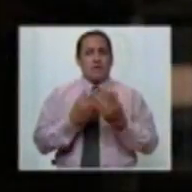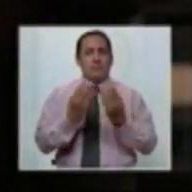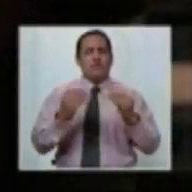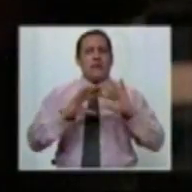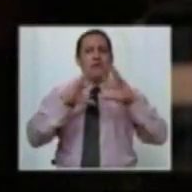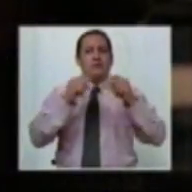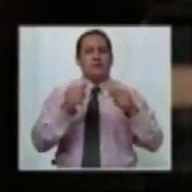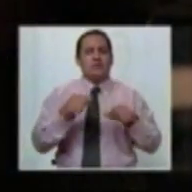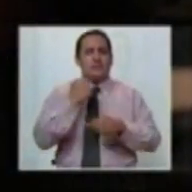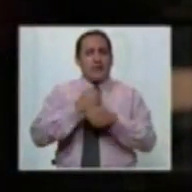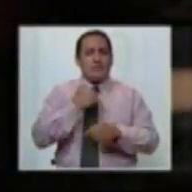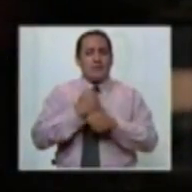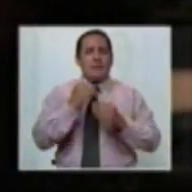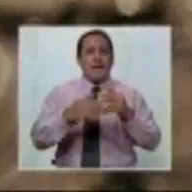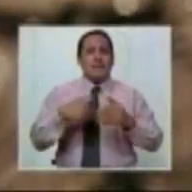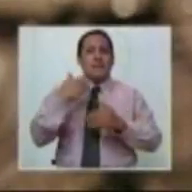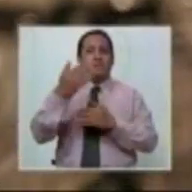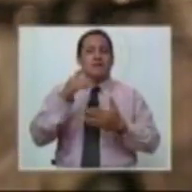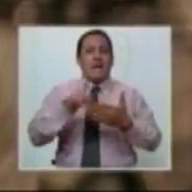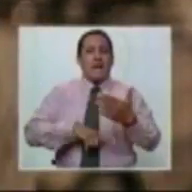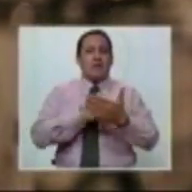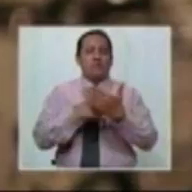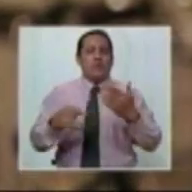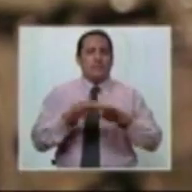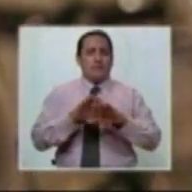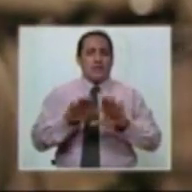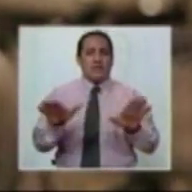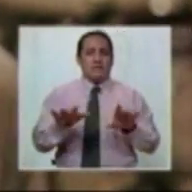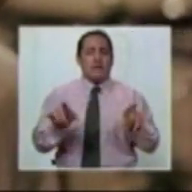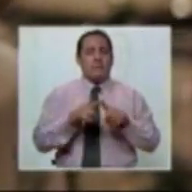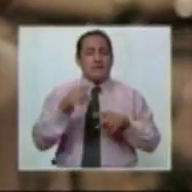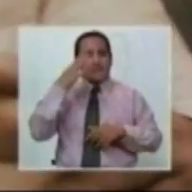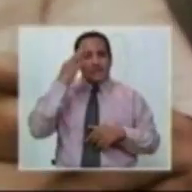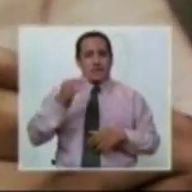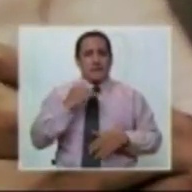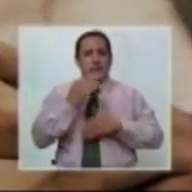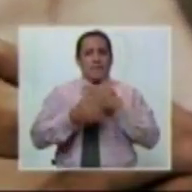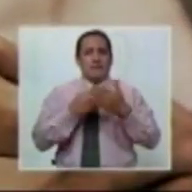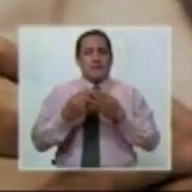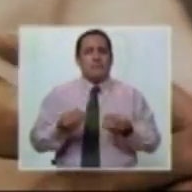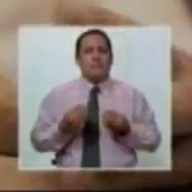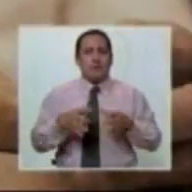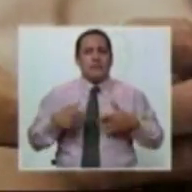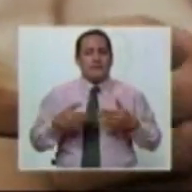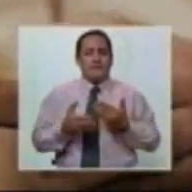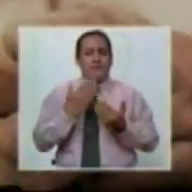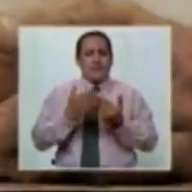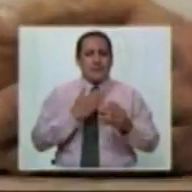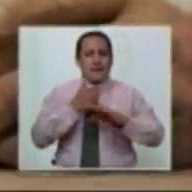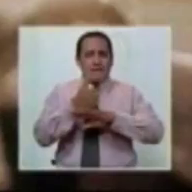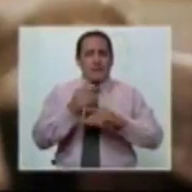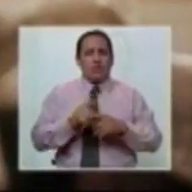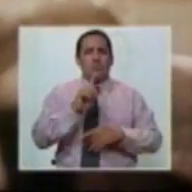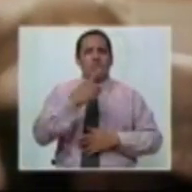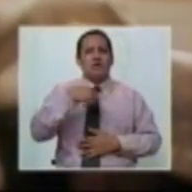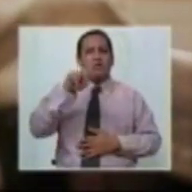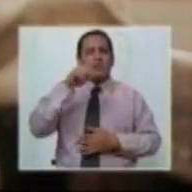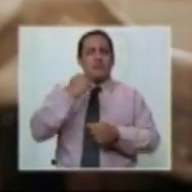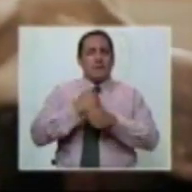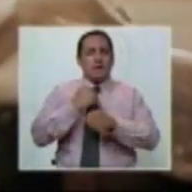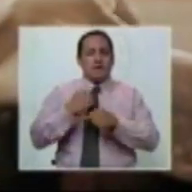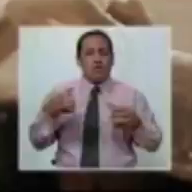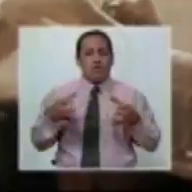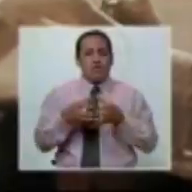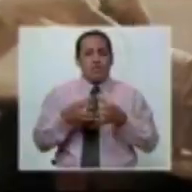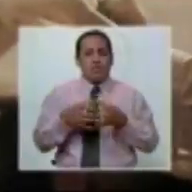muchas asociaciones se activan para luego desactivarse sin más. Se cree, sin embargo, que se puede pasar fácilmente el 1.000.000 de